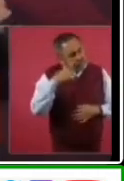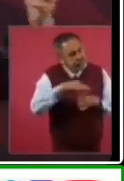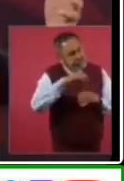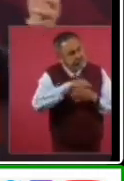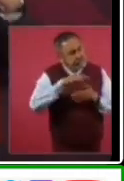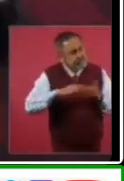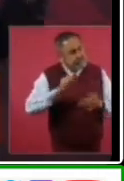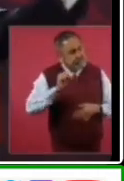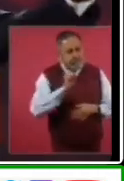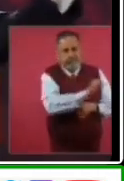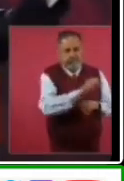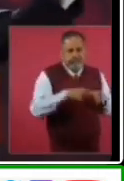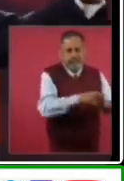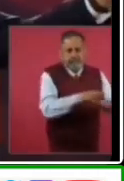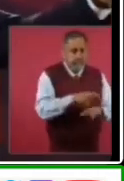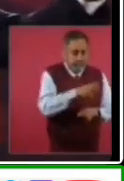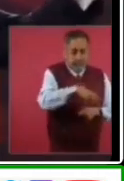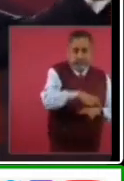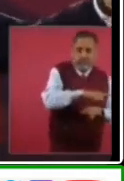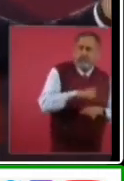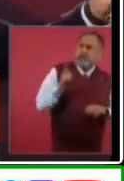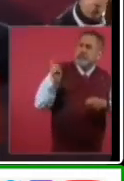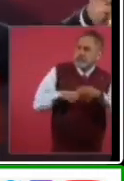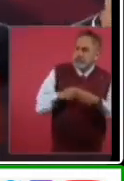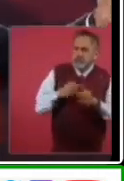Y que se inscriban